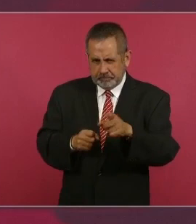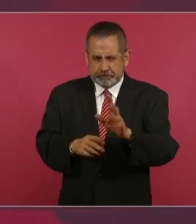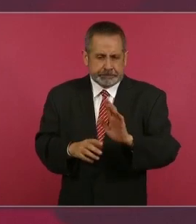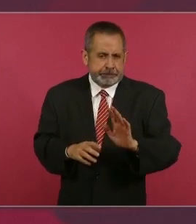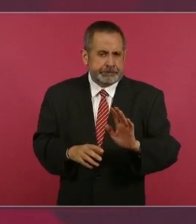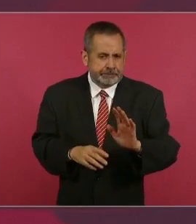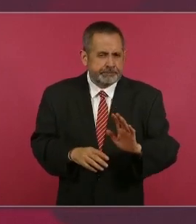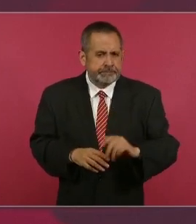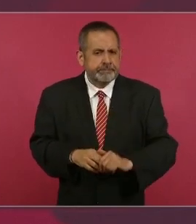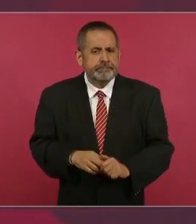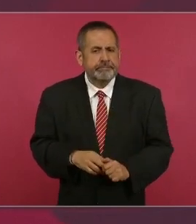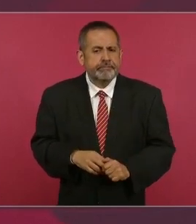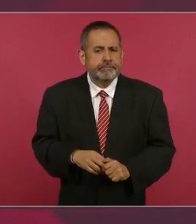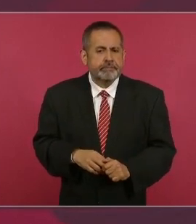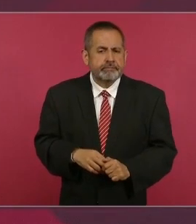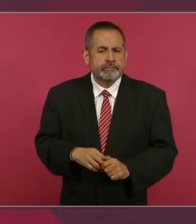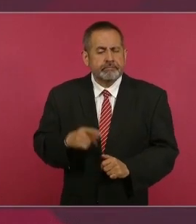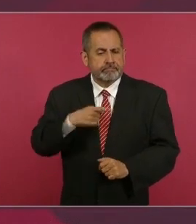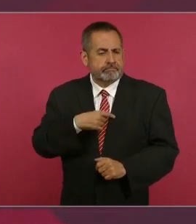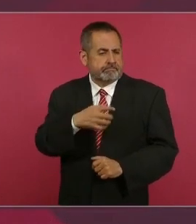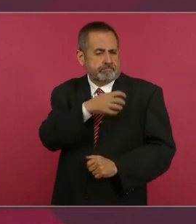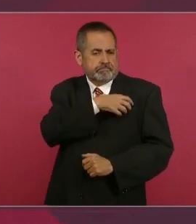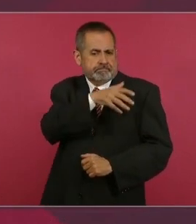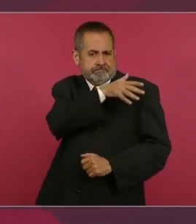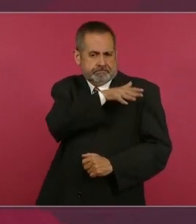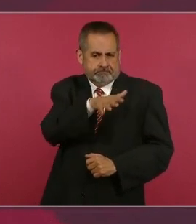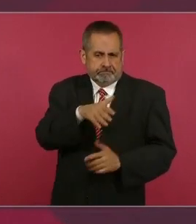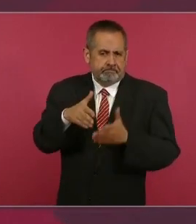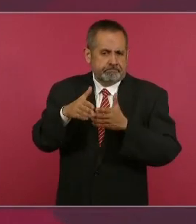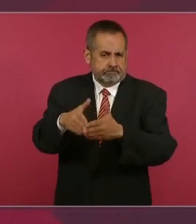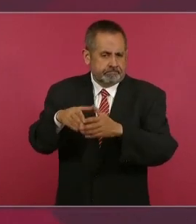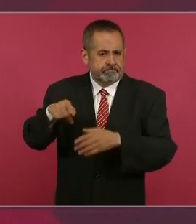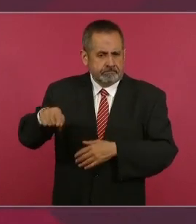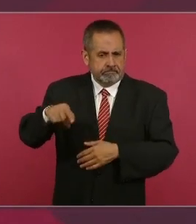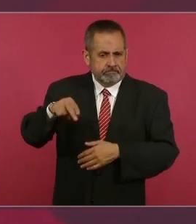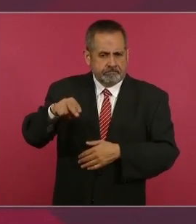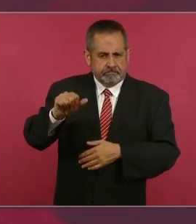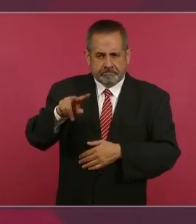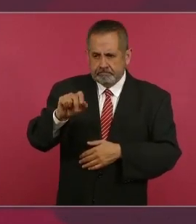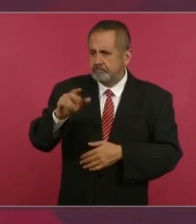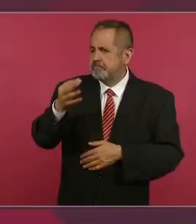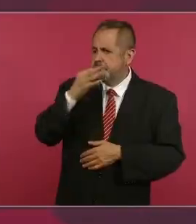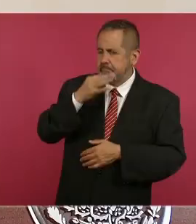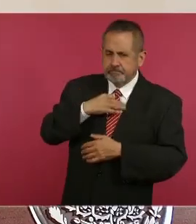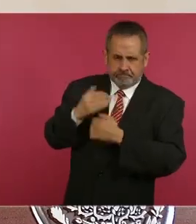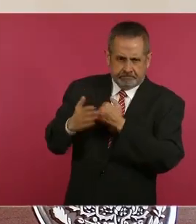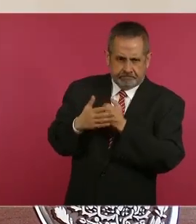porque ya el comandante de la zona naval me informó